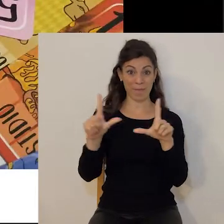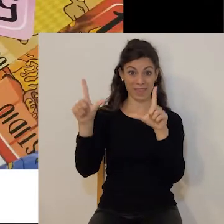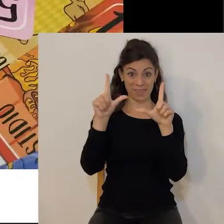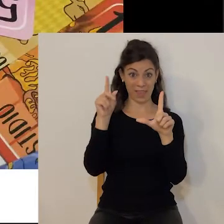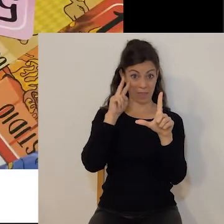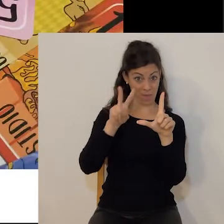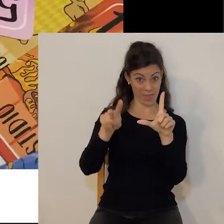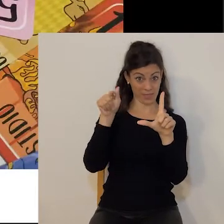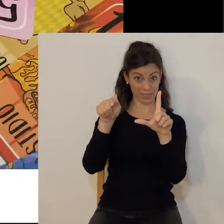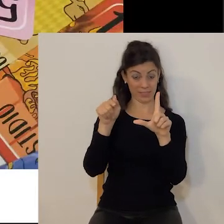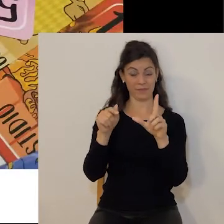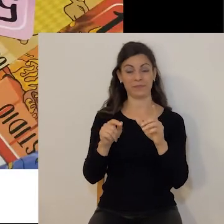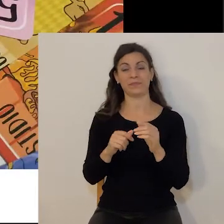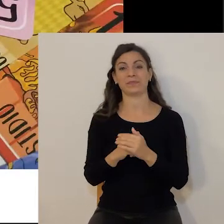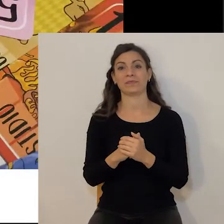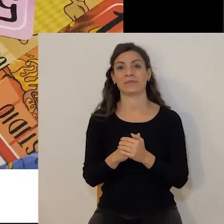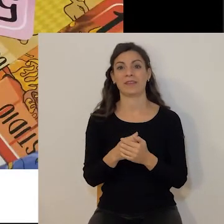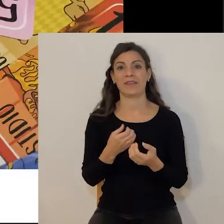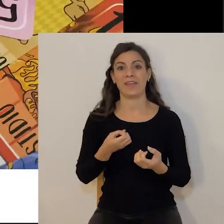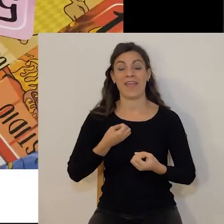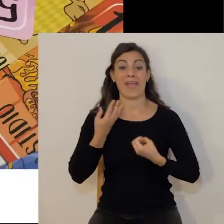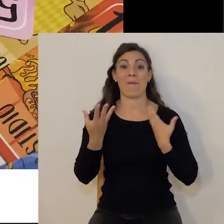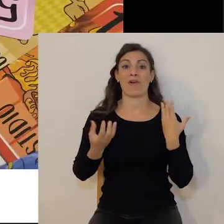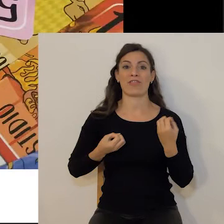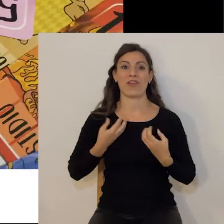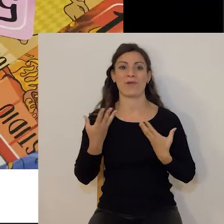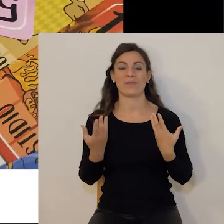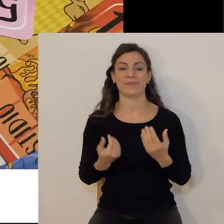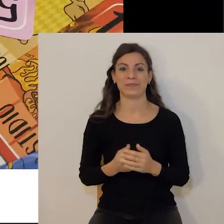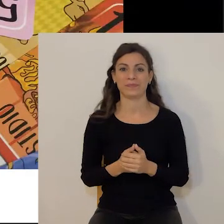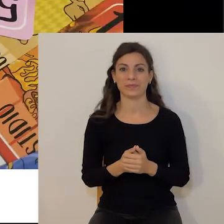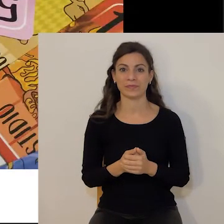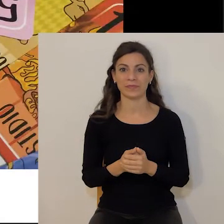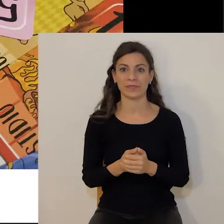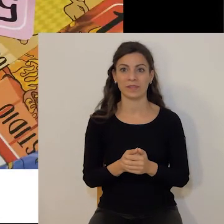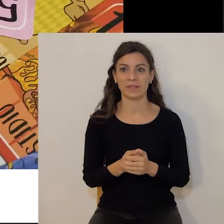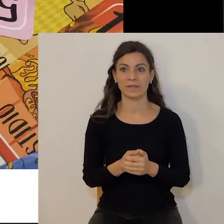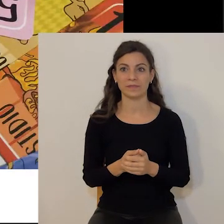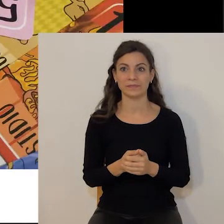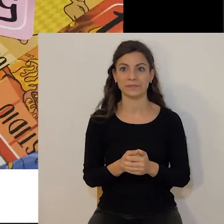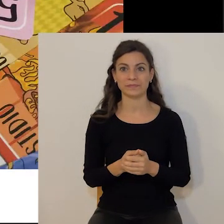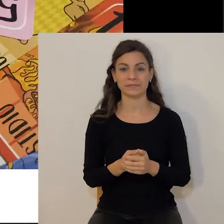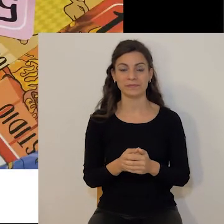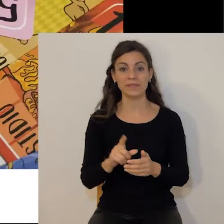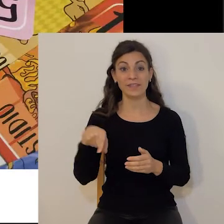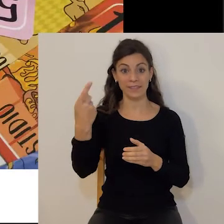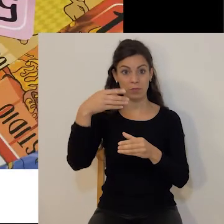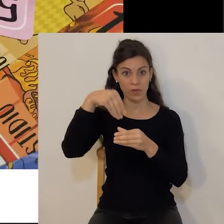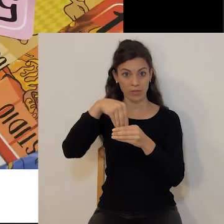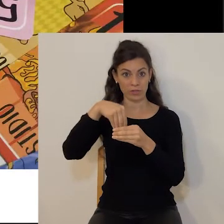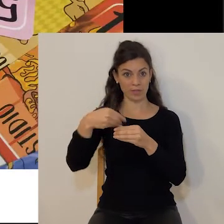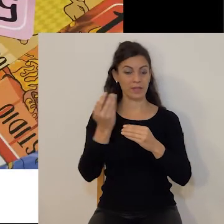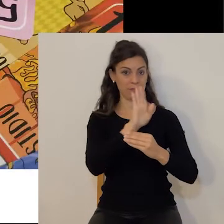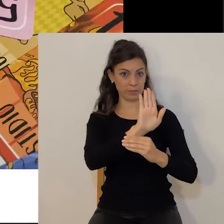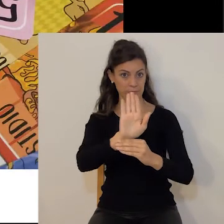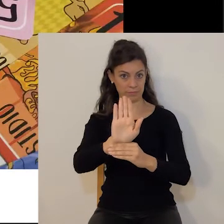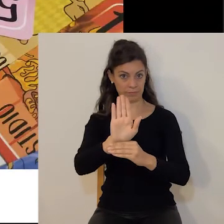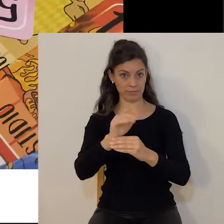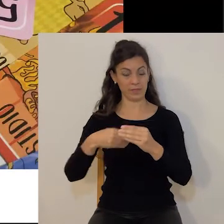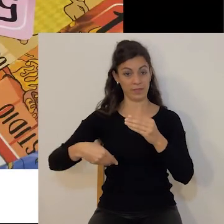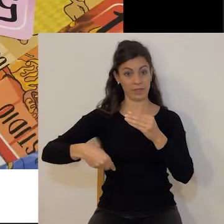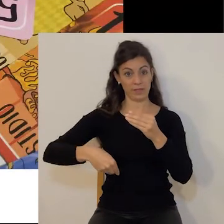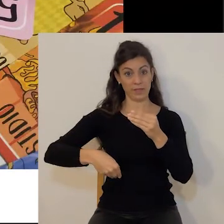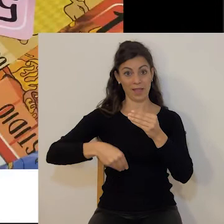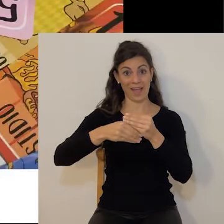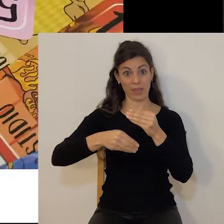pantalla, emoción, ¿vale? Luego ya os adjunto los contenidos, porque si